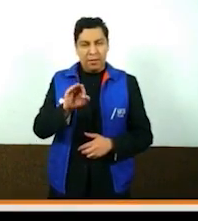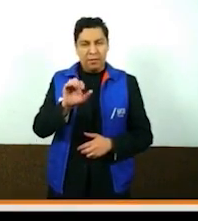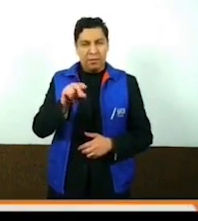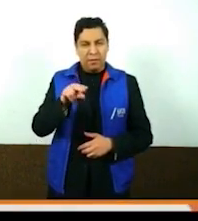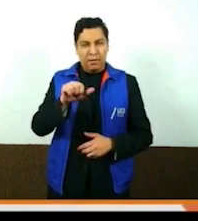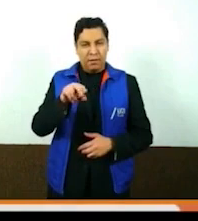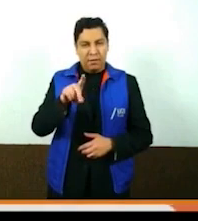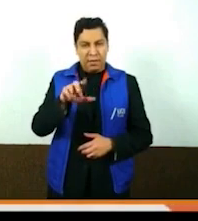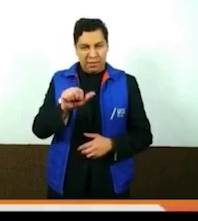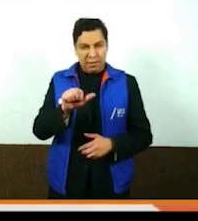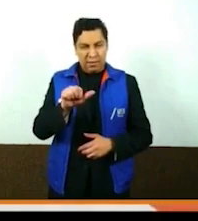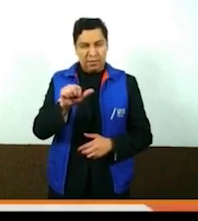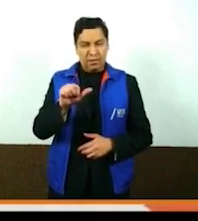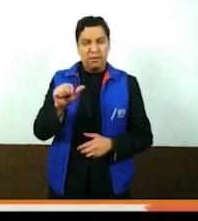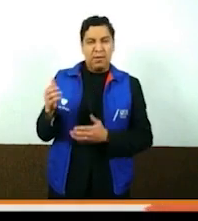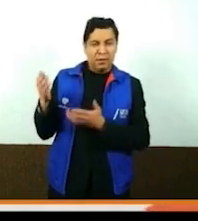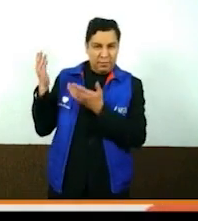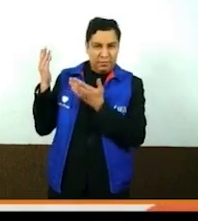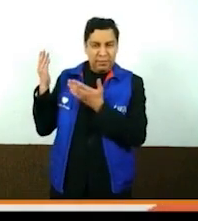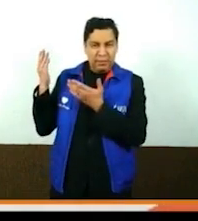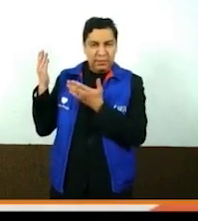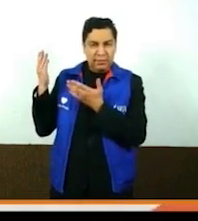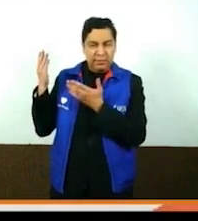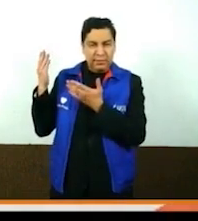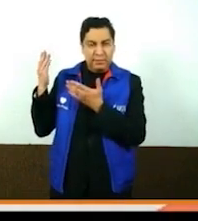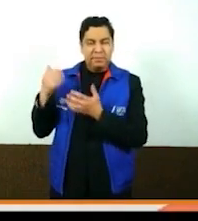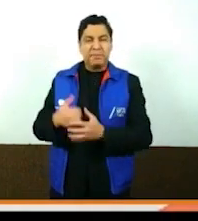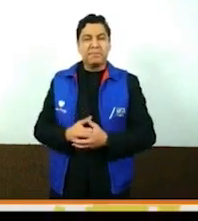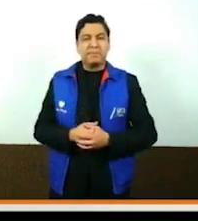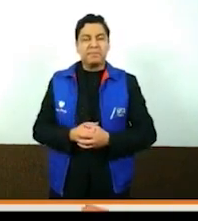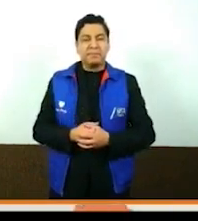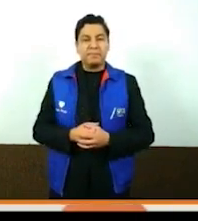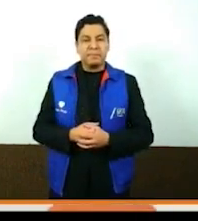María Fernanda Martínez Valladares,